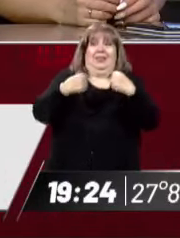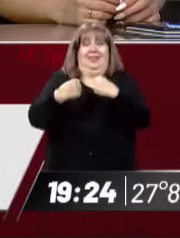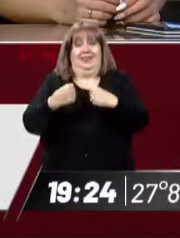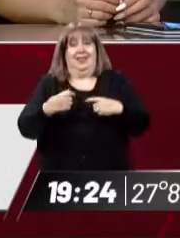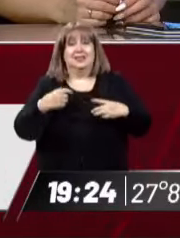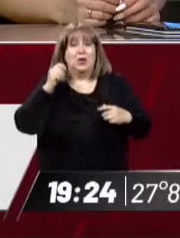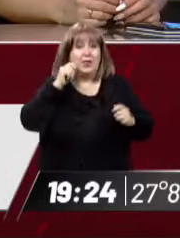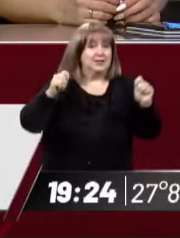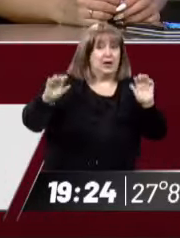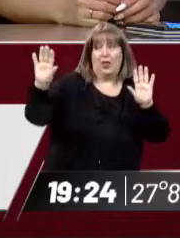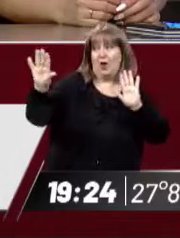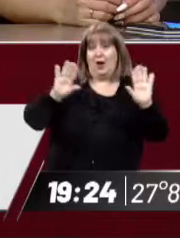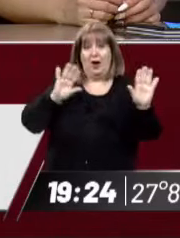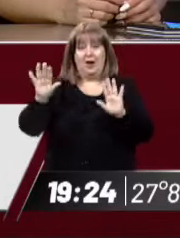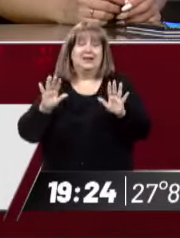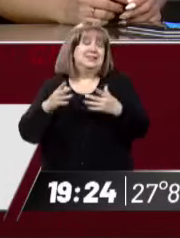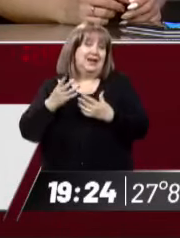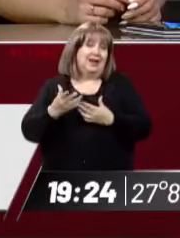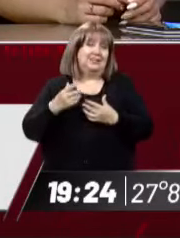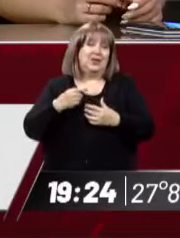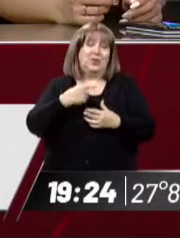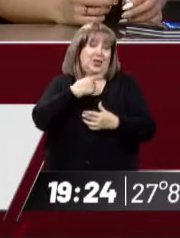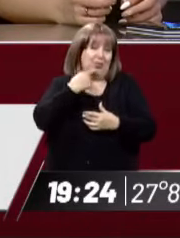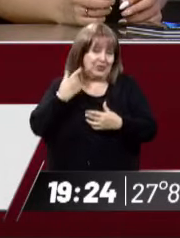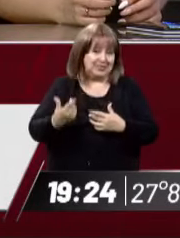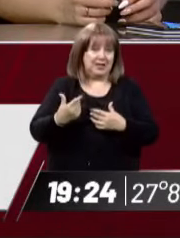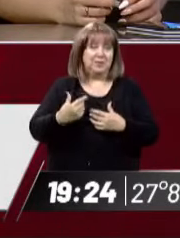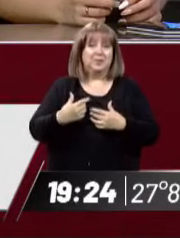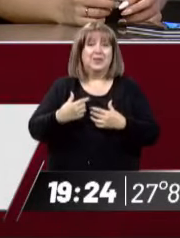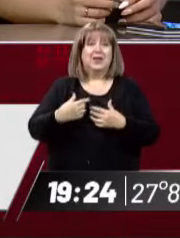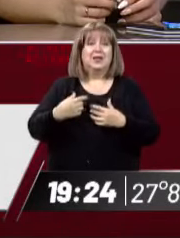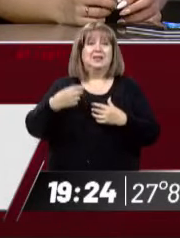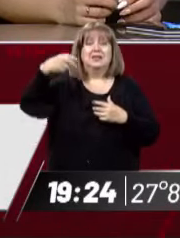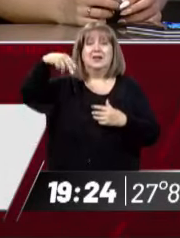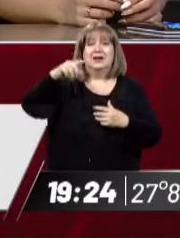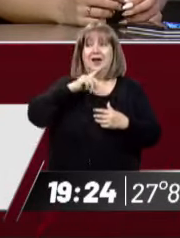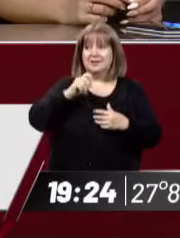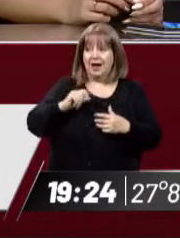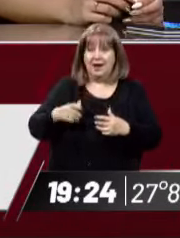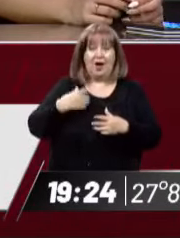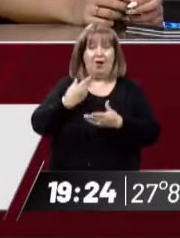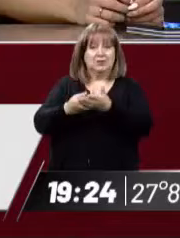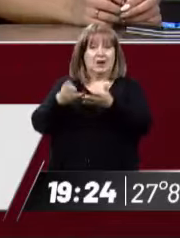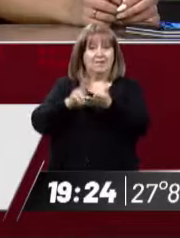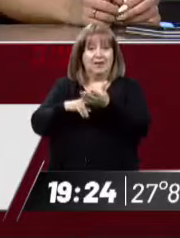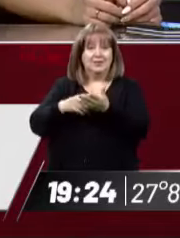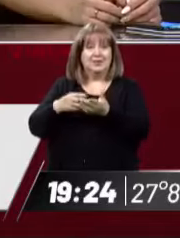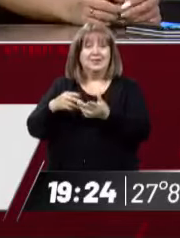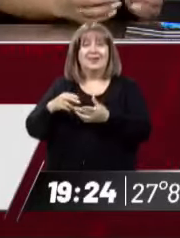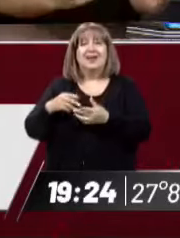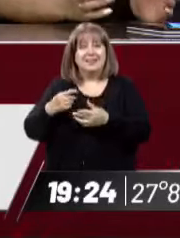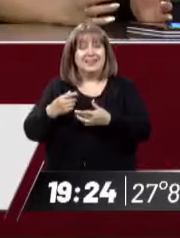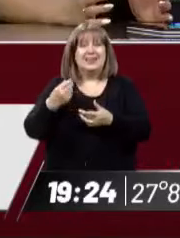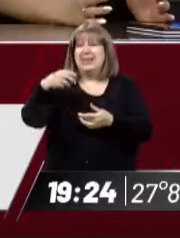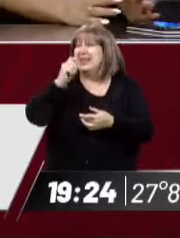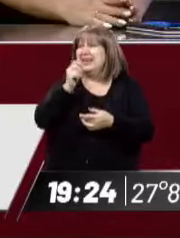se iba saludando a todos y con ese carisma que tiene ella. Cuando uno le dice un saludo para Natalia, le vuelve a decir otra vez para Natalia, pero qué pasa, tan enamorado. O sea,